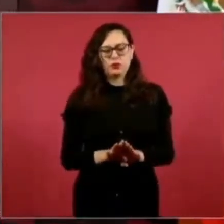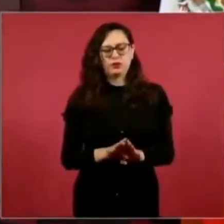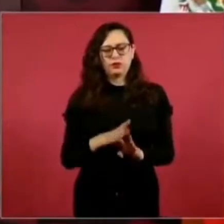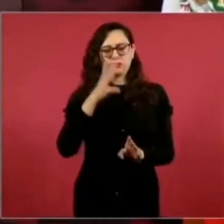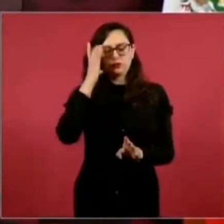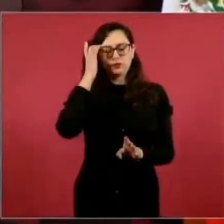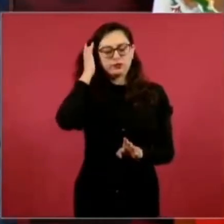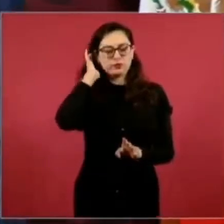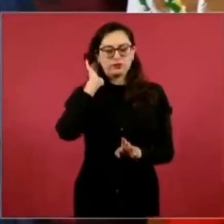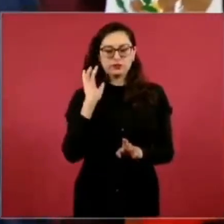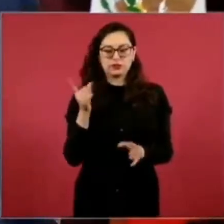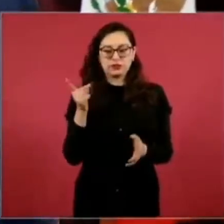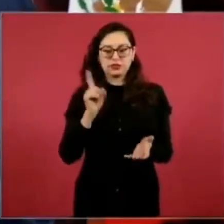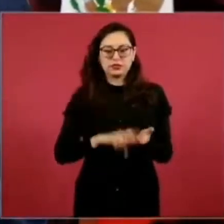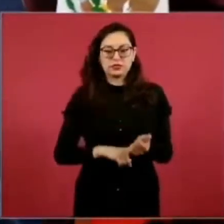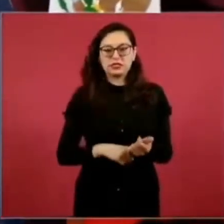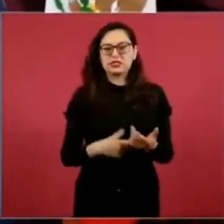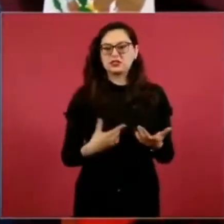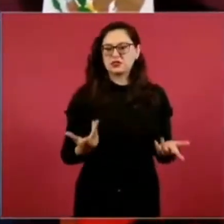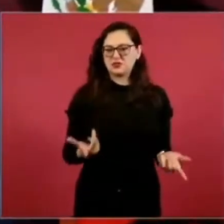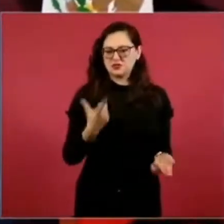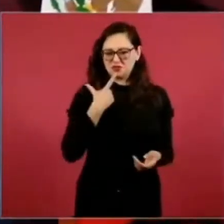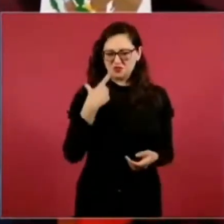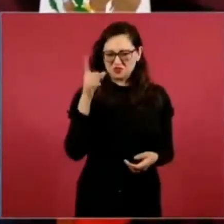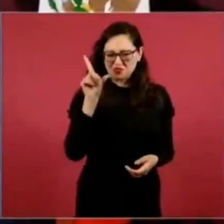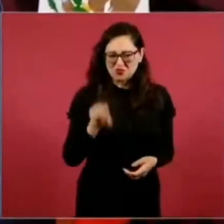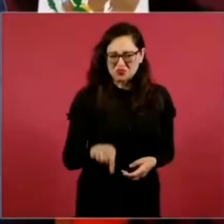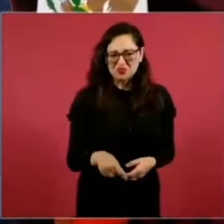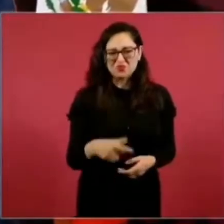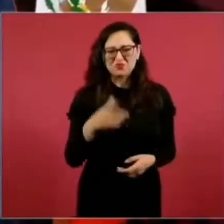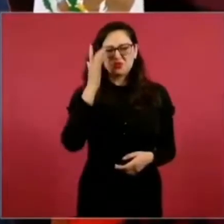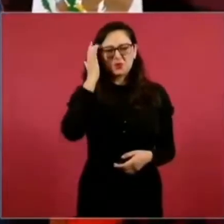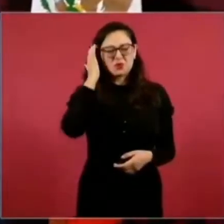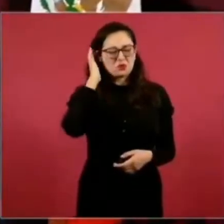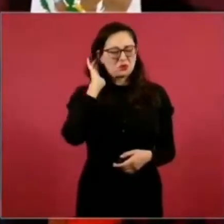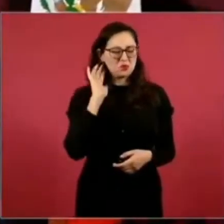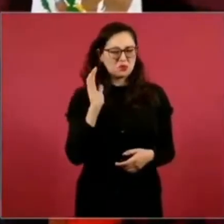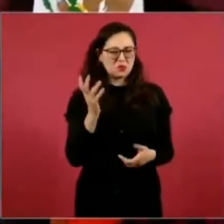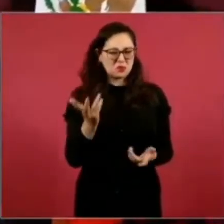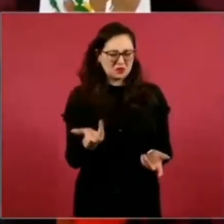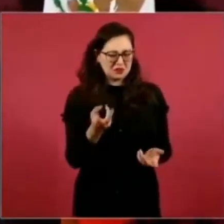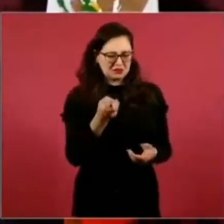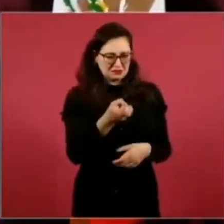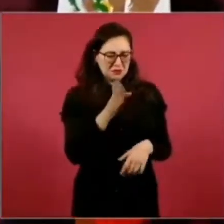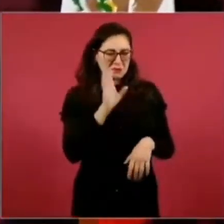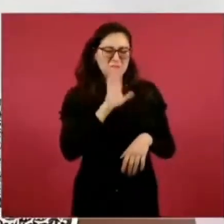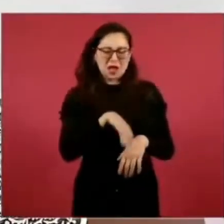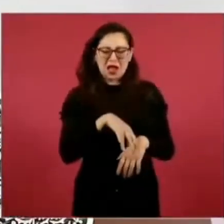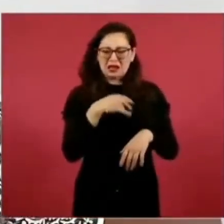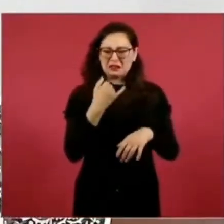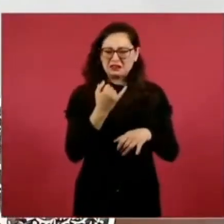permitiendo vulgaridades no O expresiones tóxicas